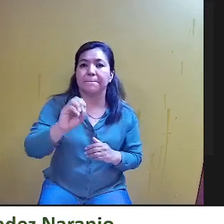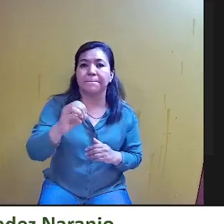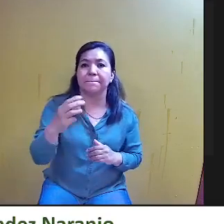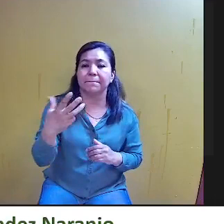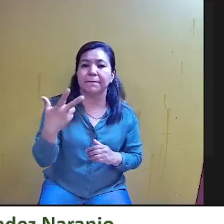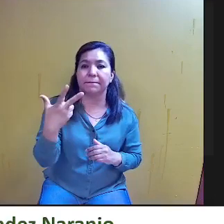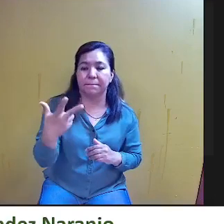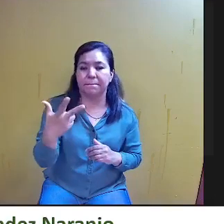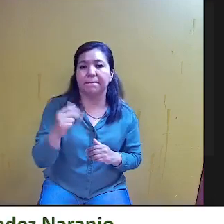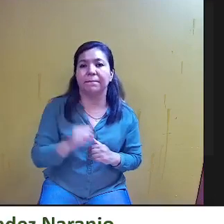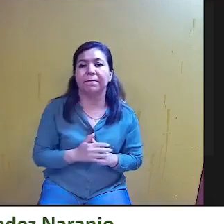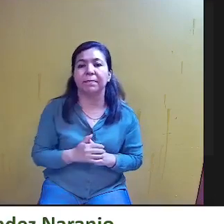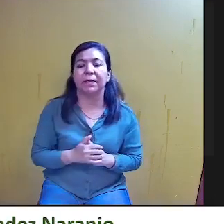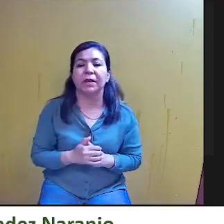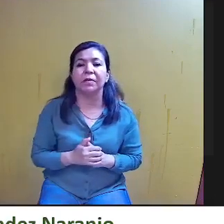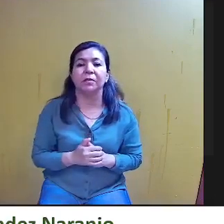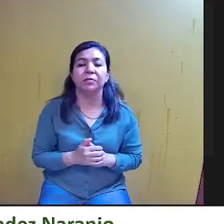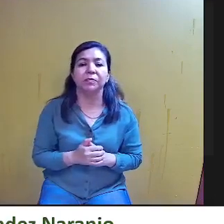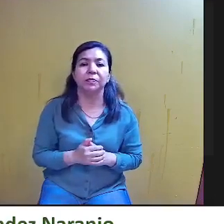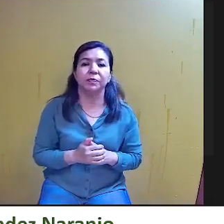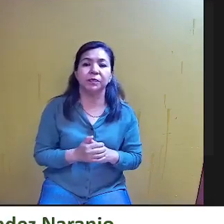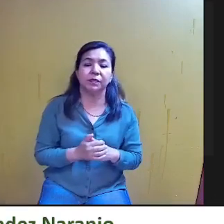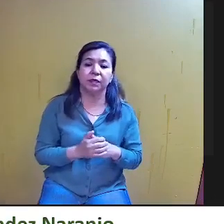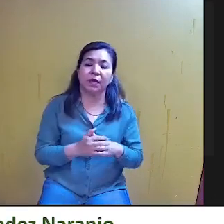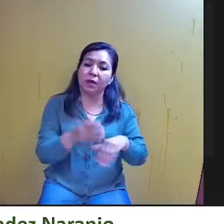Respecto a los expedientes TE/GEC